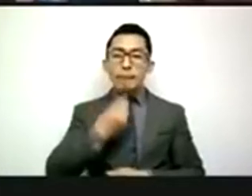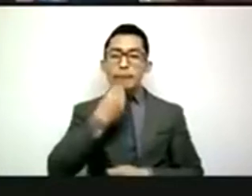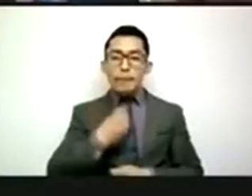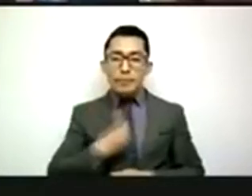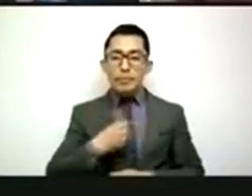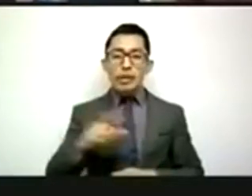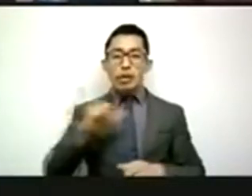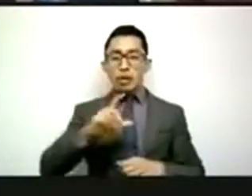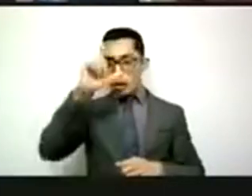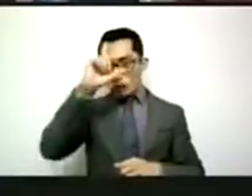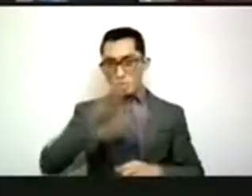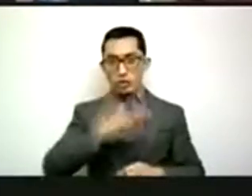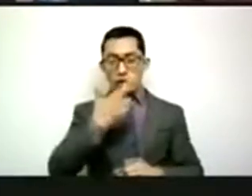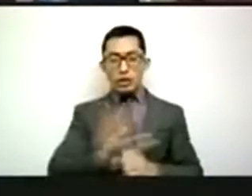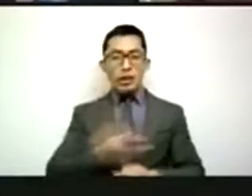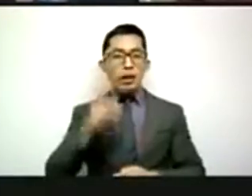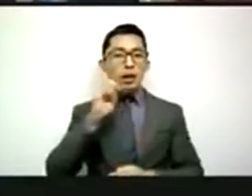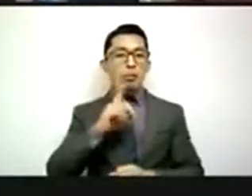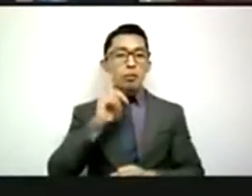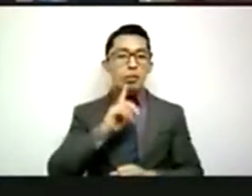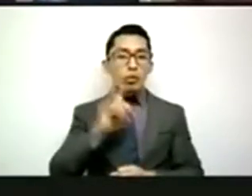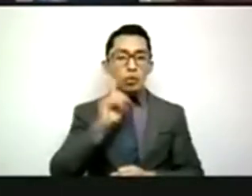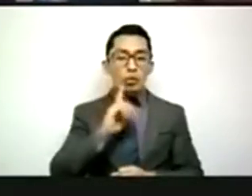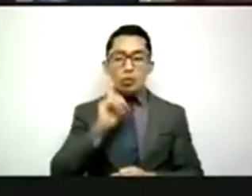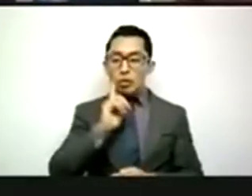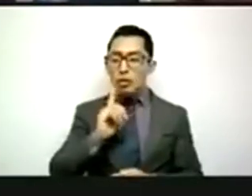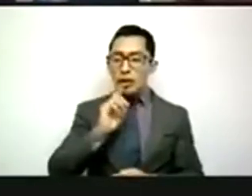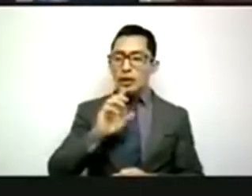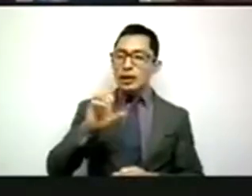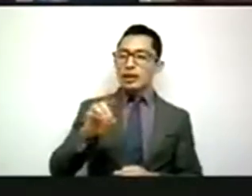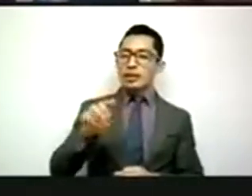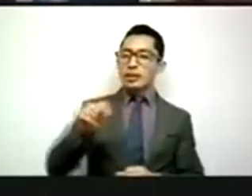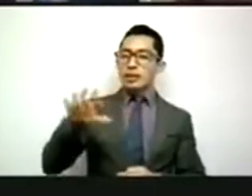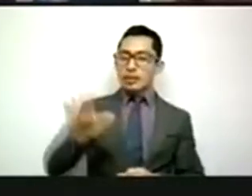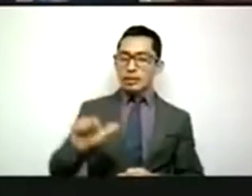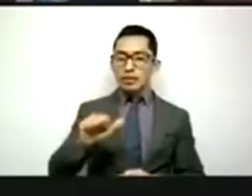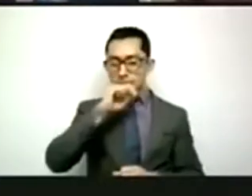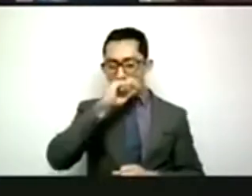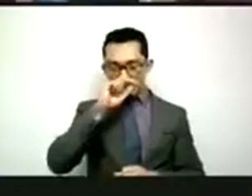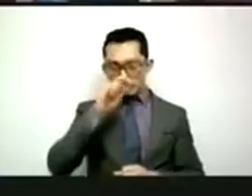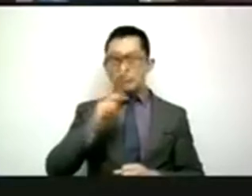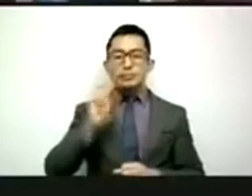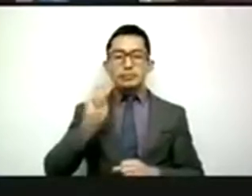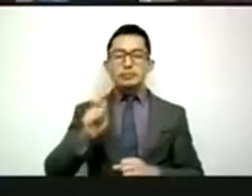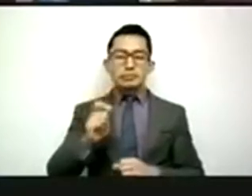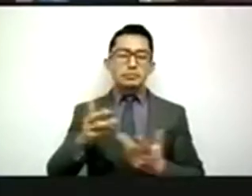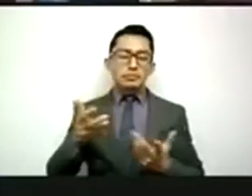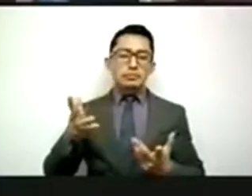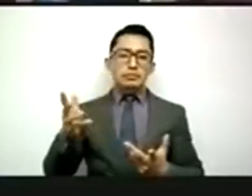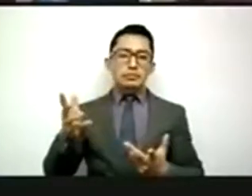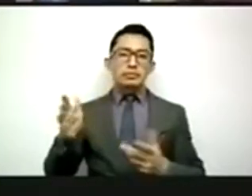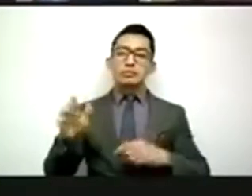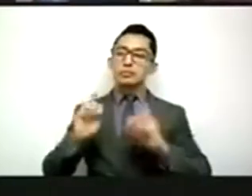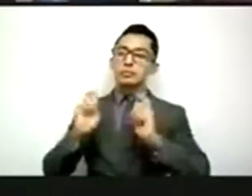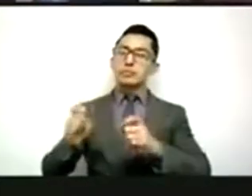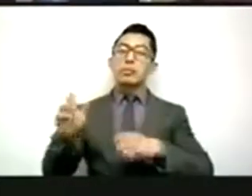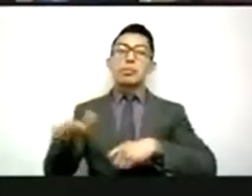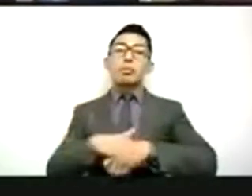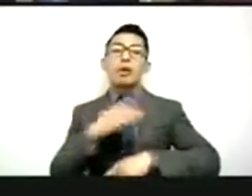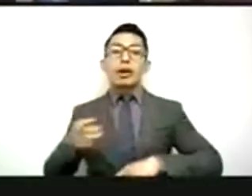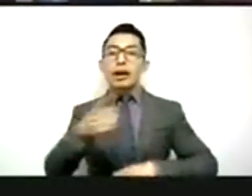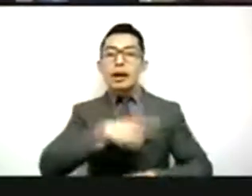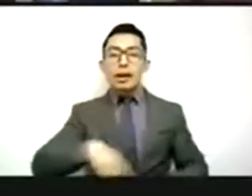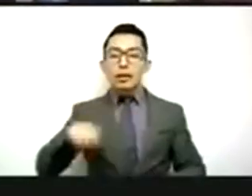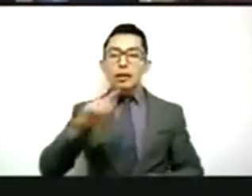consejera distrital fue producto prácticamente de una acción afirmativa porque no querían